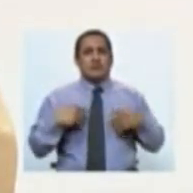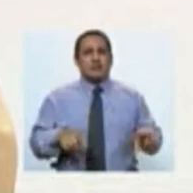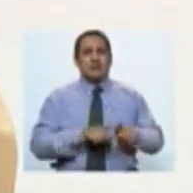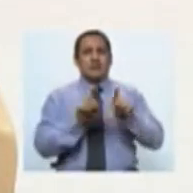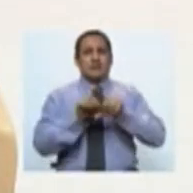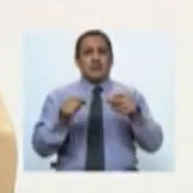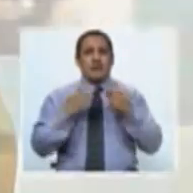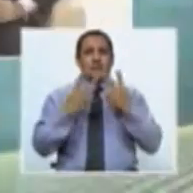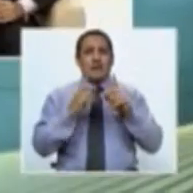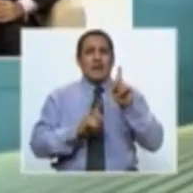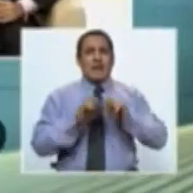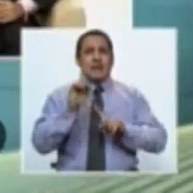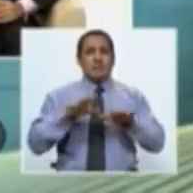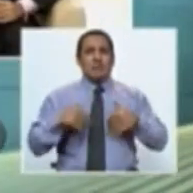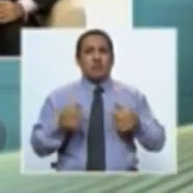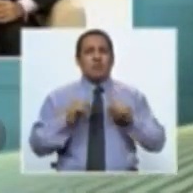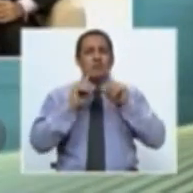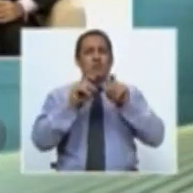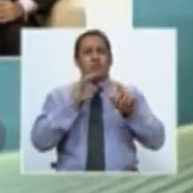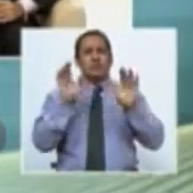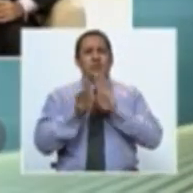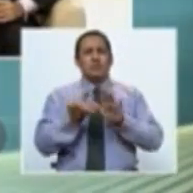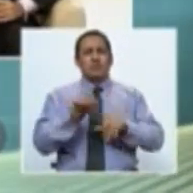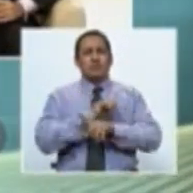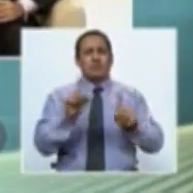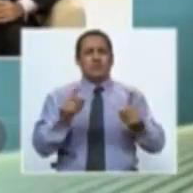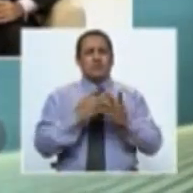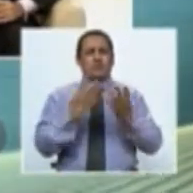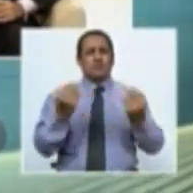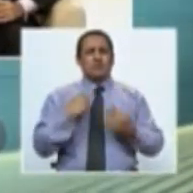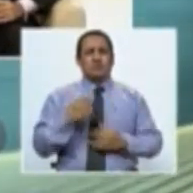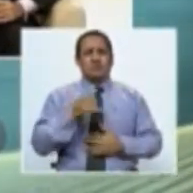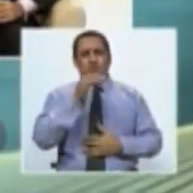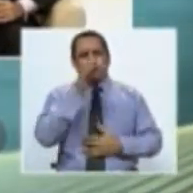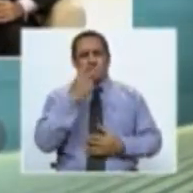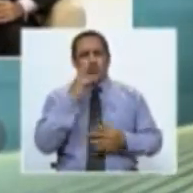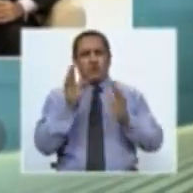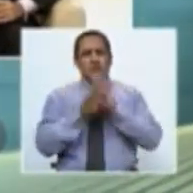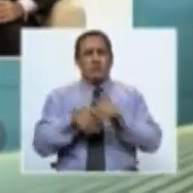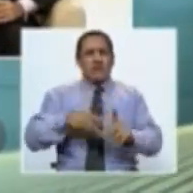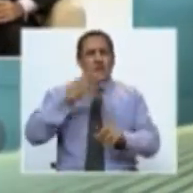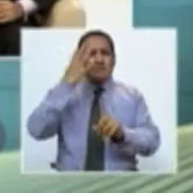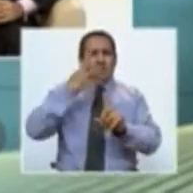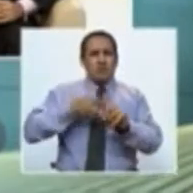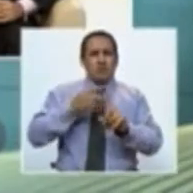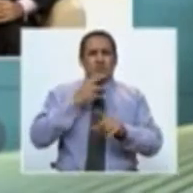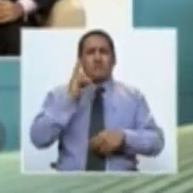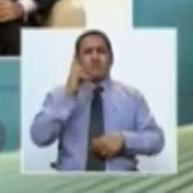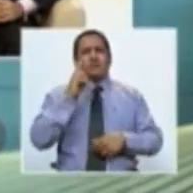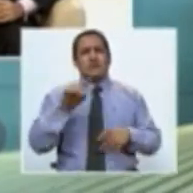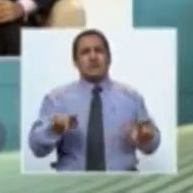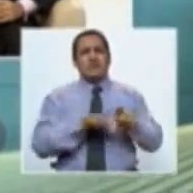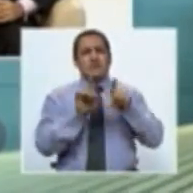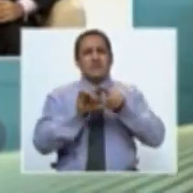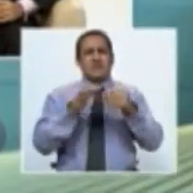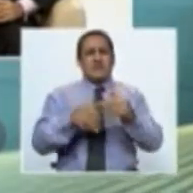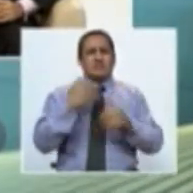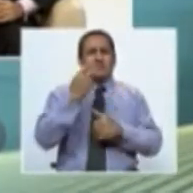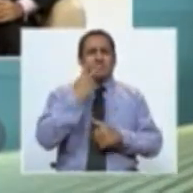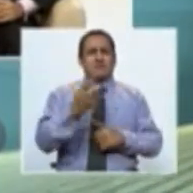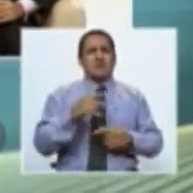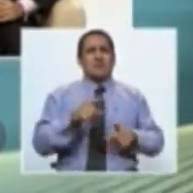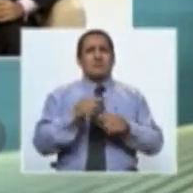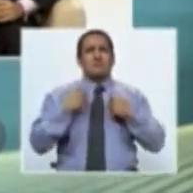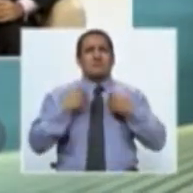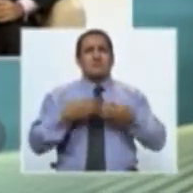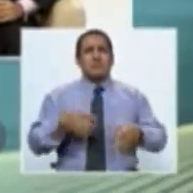Correcto. ¿No? Y de ahí alguien podría preguntarse, pero ¿no es muy draconiano que se le evalúe a un profesor y luego de la evaluación de repente